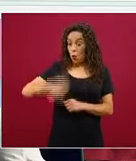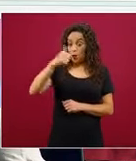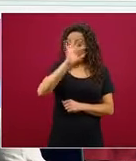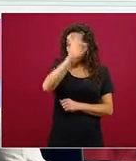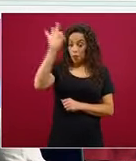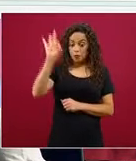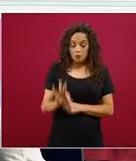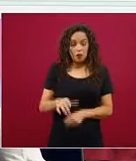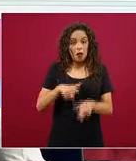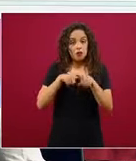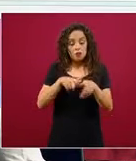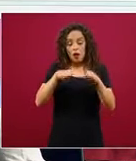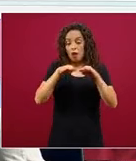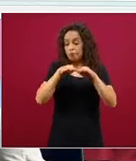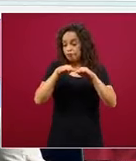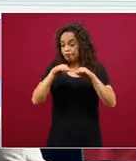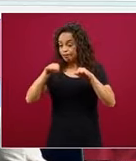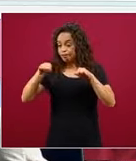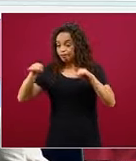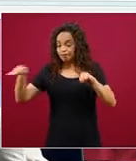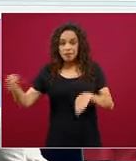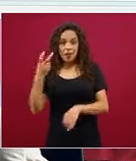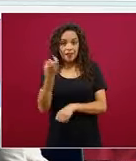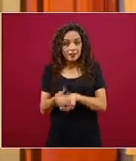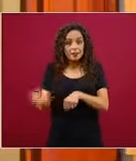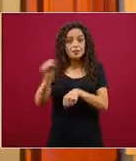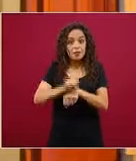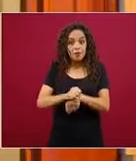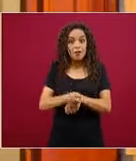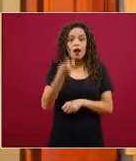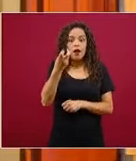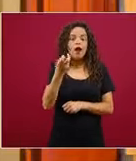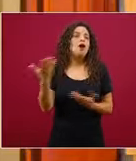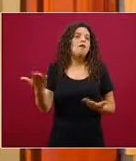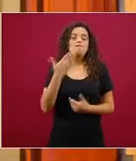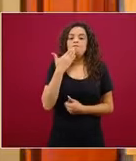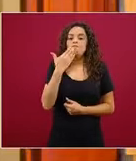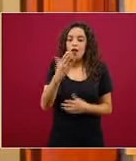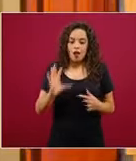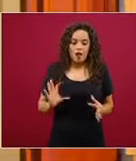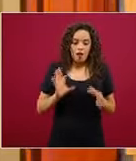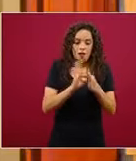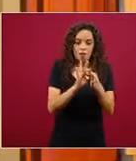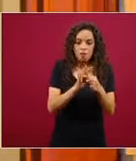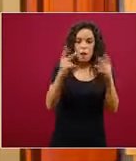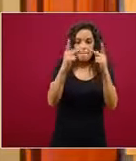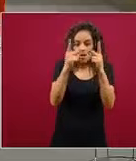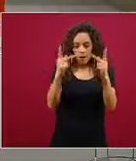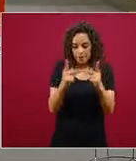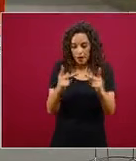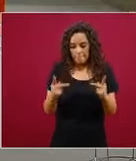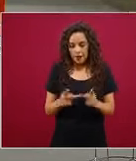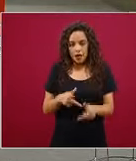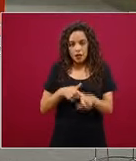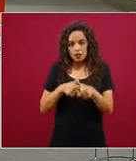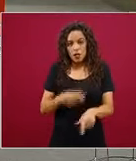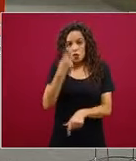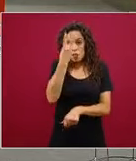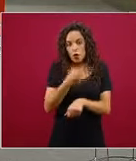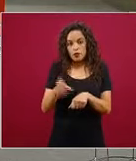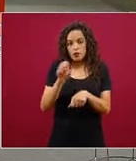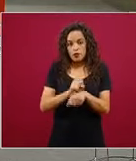mantuvo prácticamente durante toda la semana, y esto es precisamente congruente con esta meseta de casi ya dos semanas que estamos